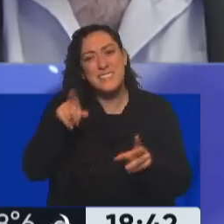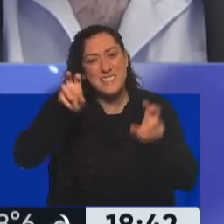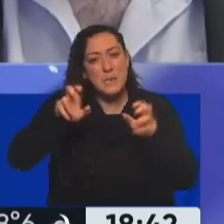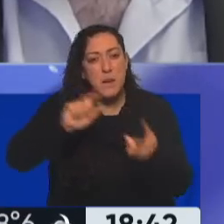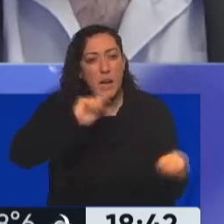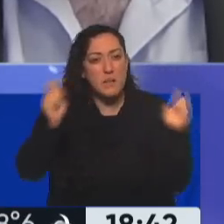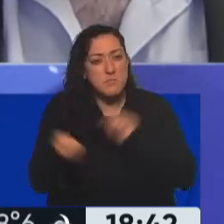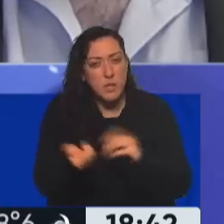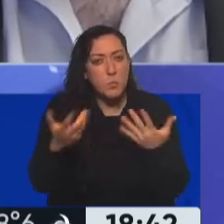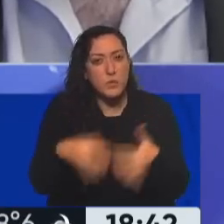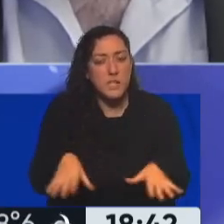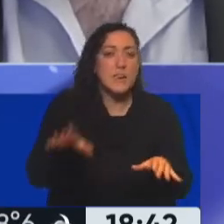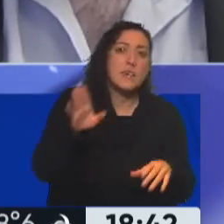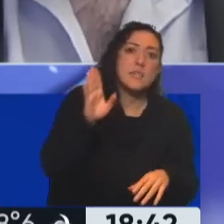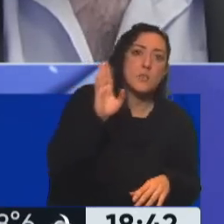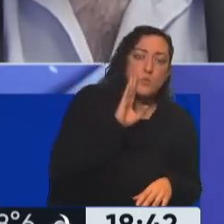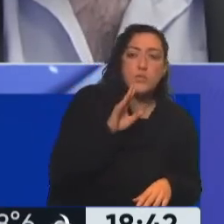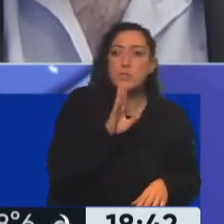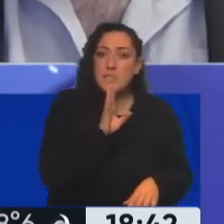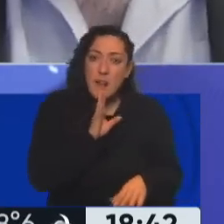alianza concretamente entre Estados Unidos e Israel?